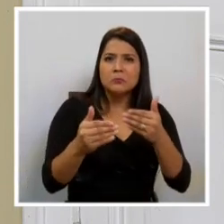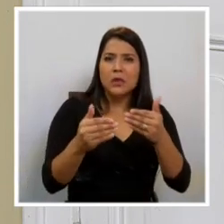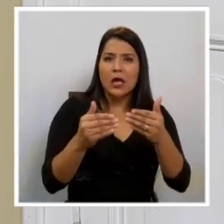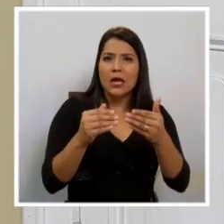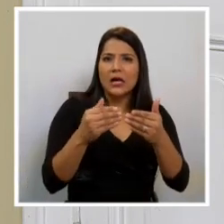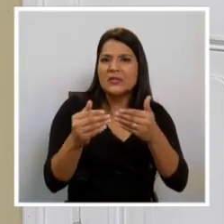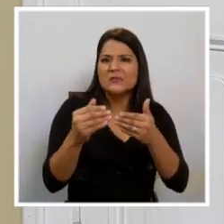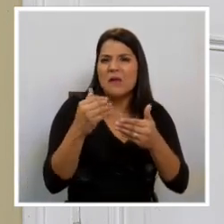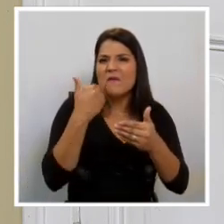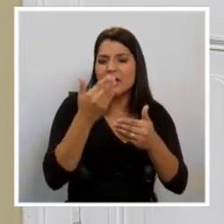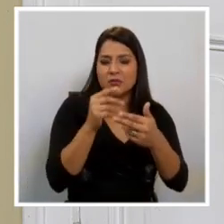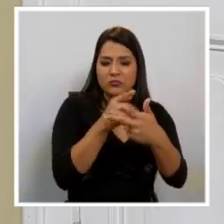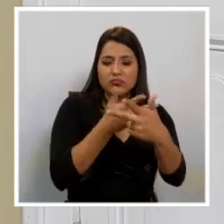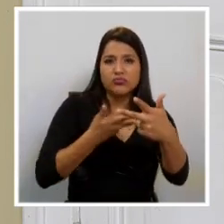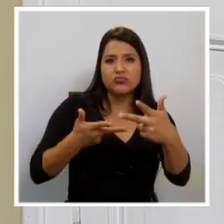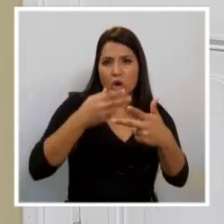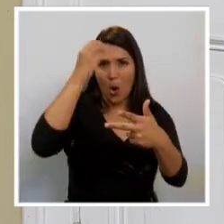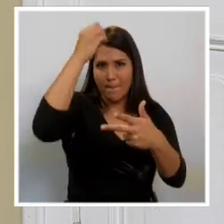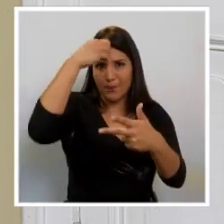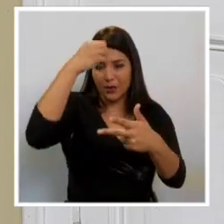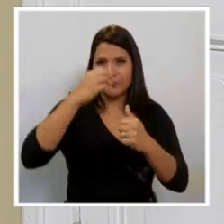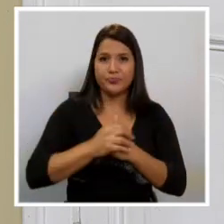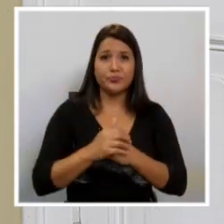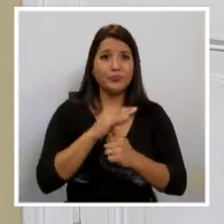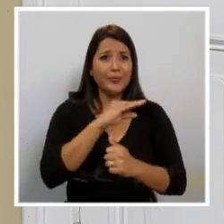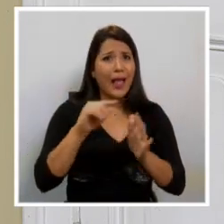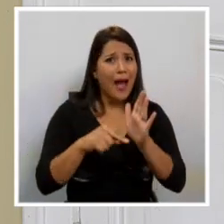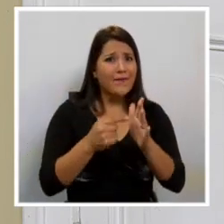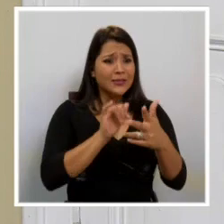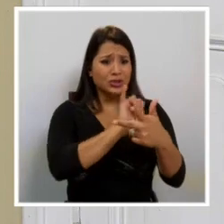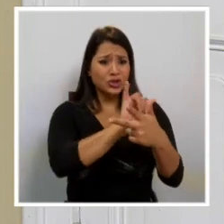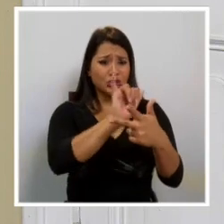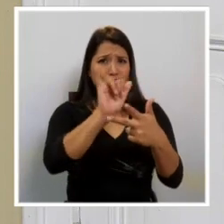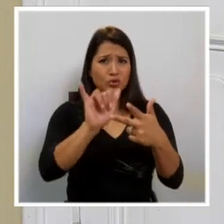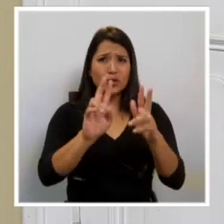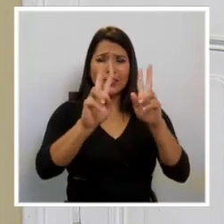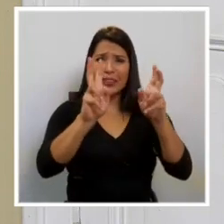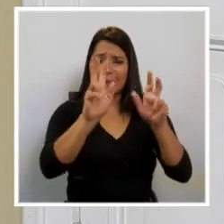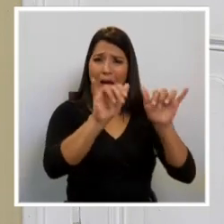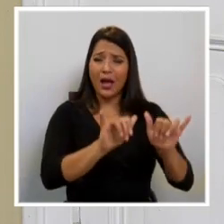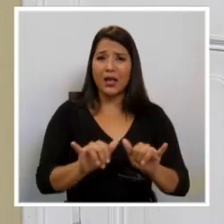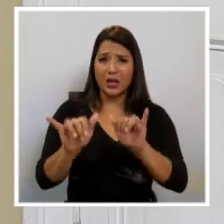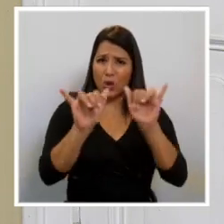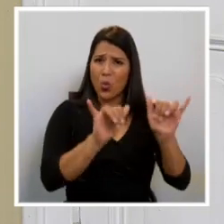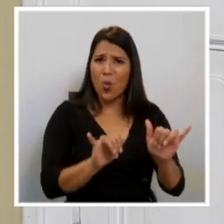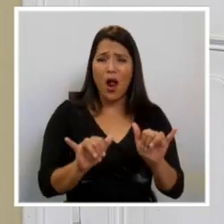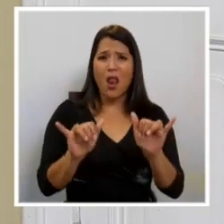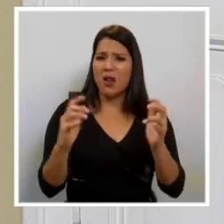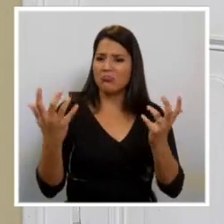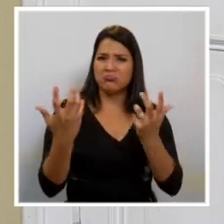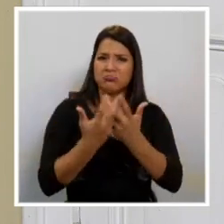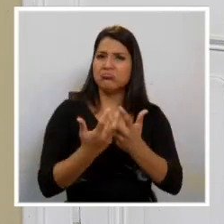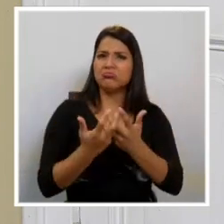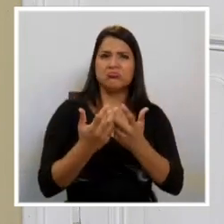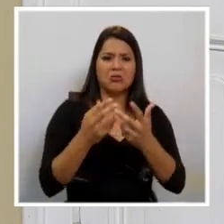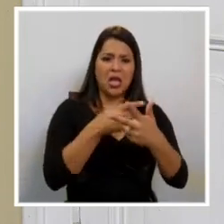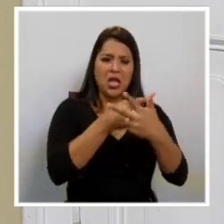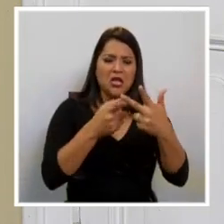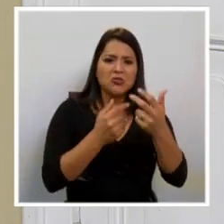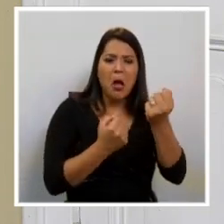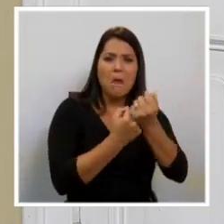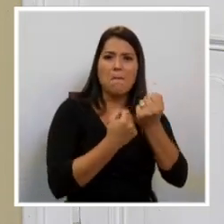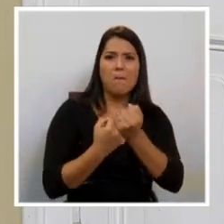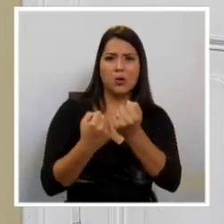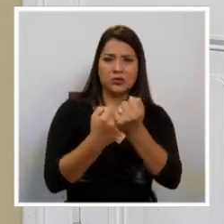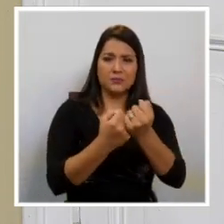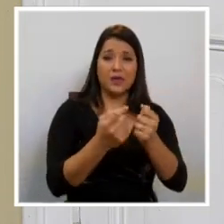veces las agendas inclusive son coincidentes, ¿verdad? Se suscriben los proyectos de apoyo entre una y otra